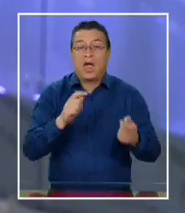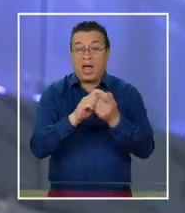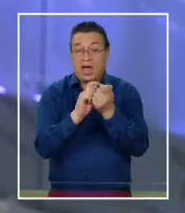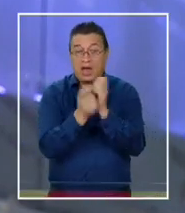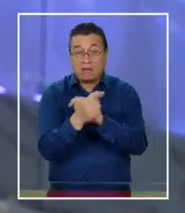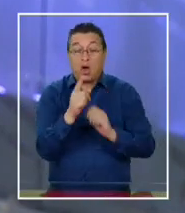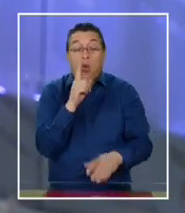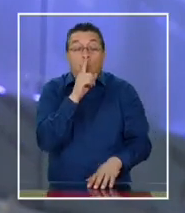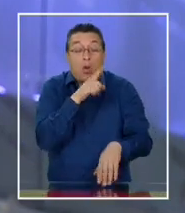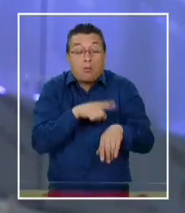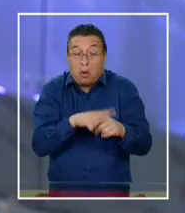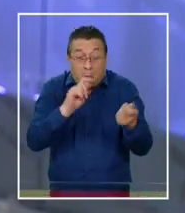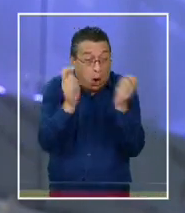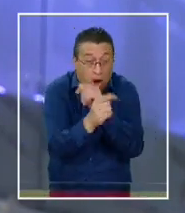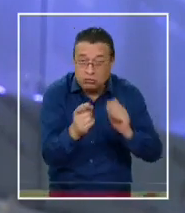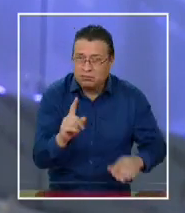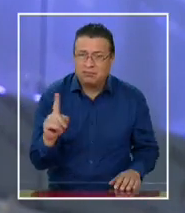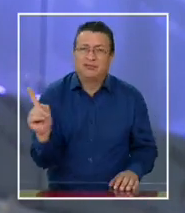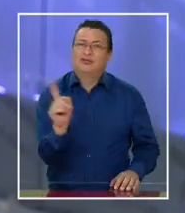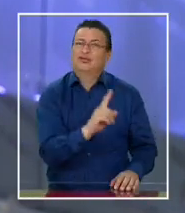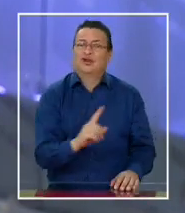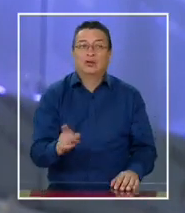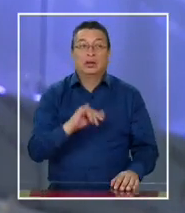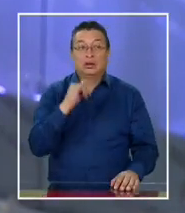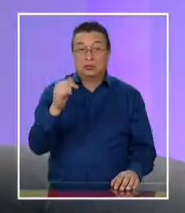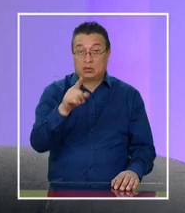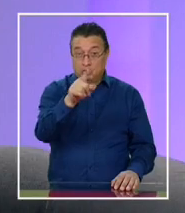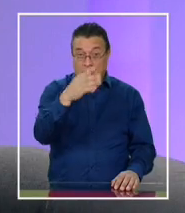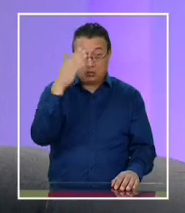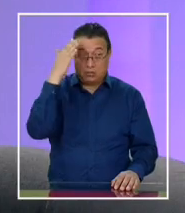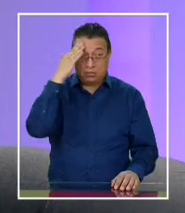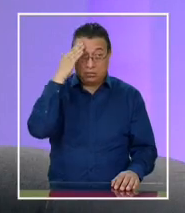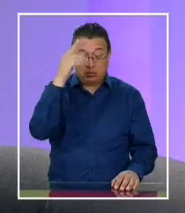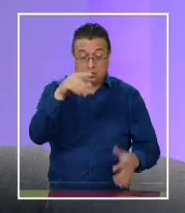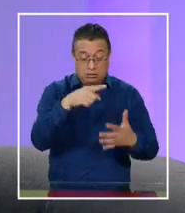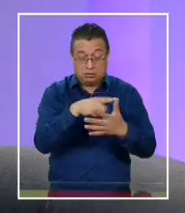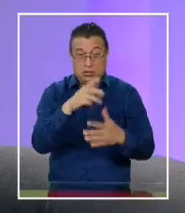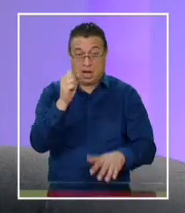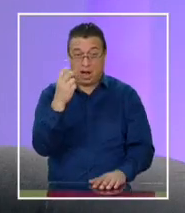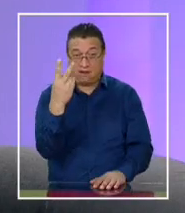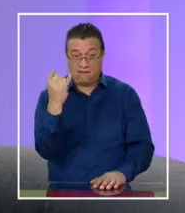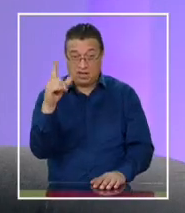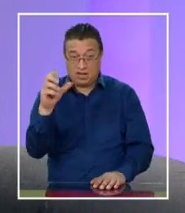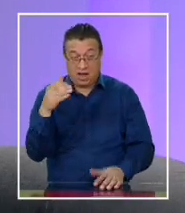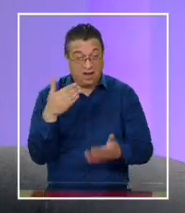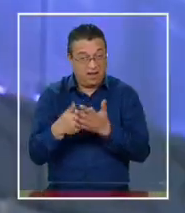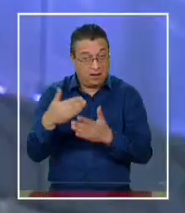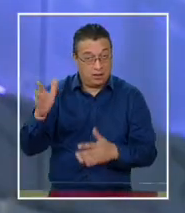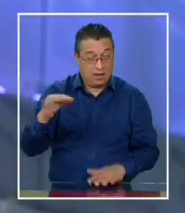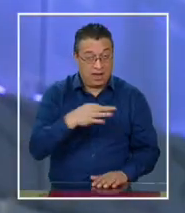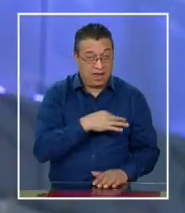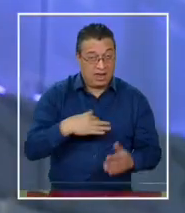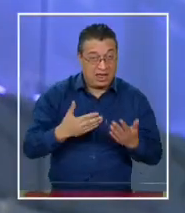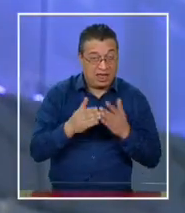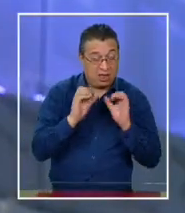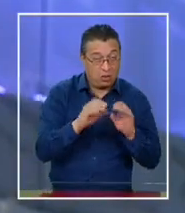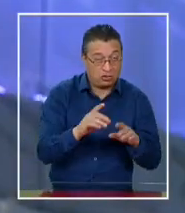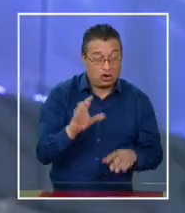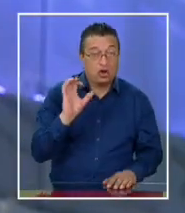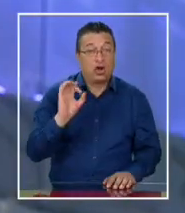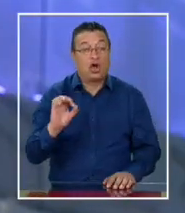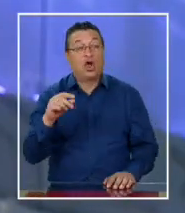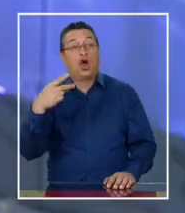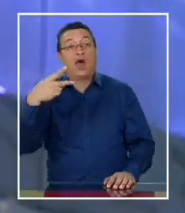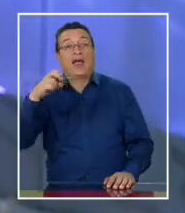ministros que se cambiaron último minuto para nada nunca de ustedes que saliera el ministro Ávila o que saliera primero primero